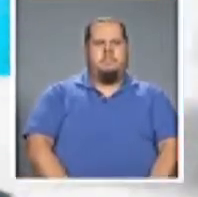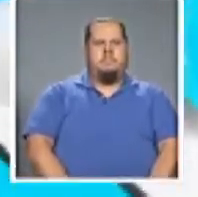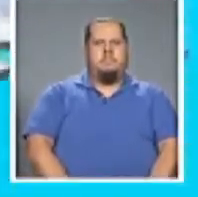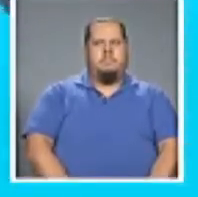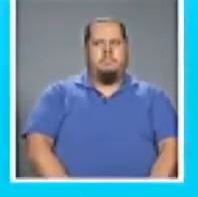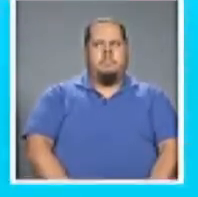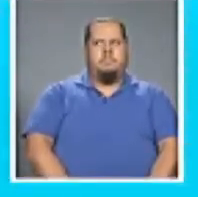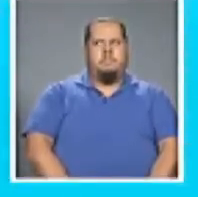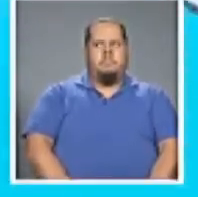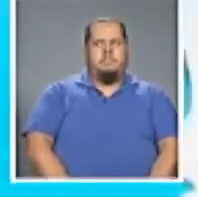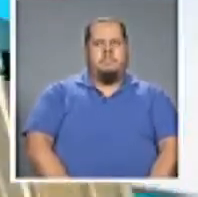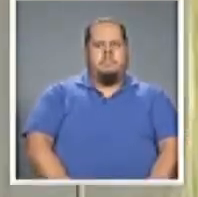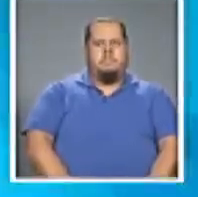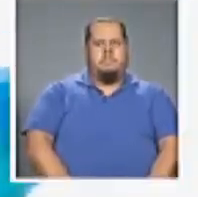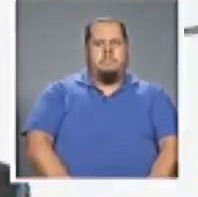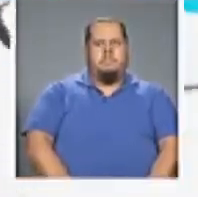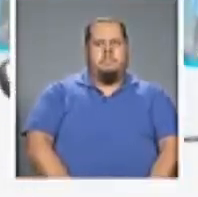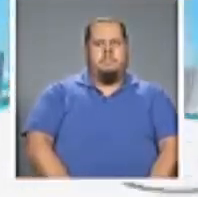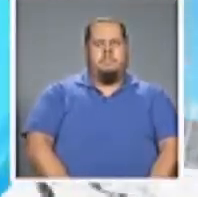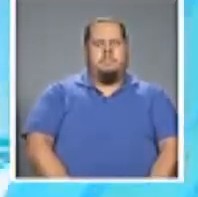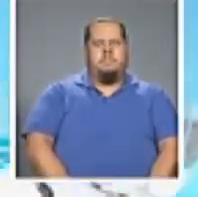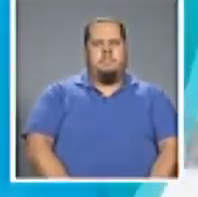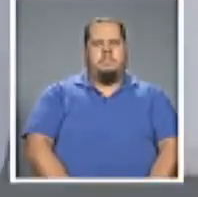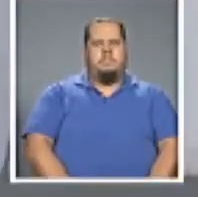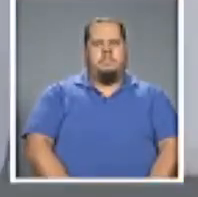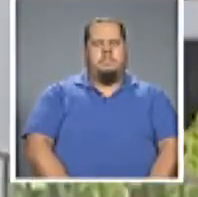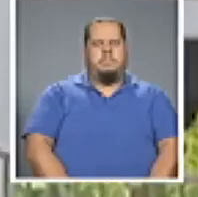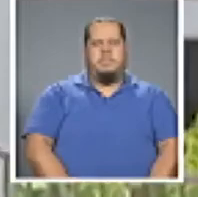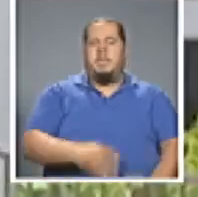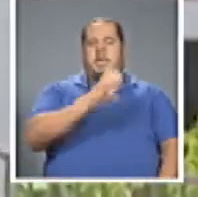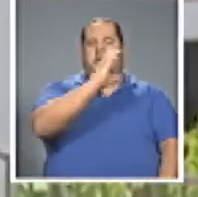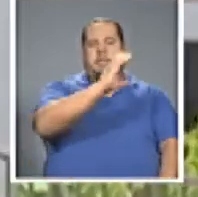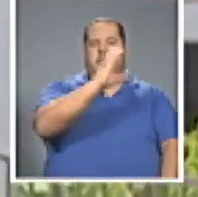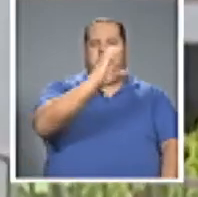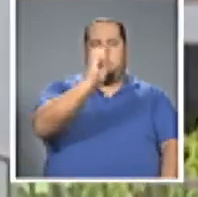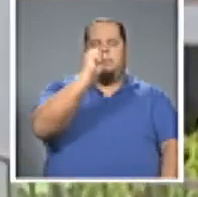Costarricense de Seguro Social.